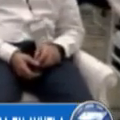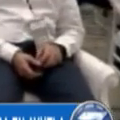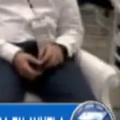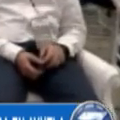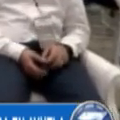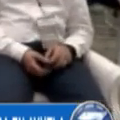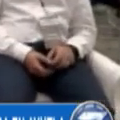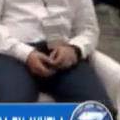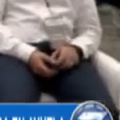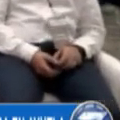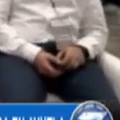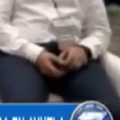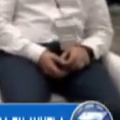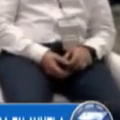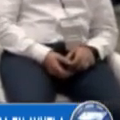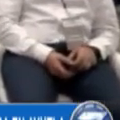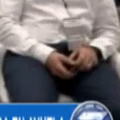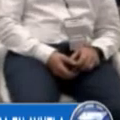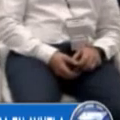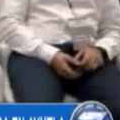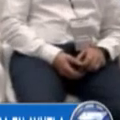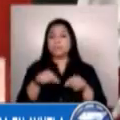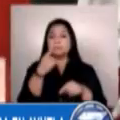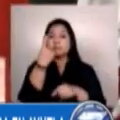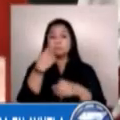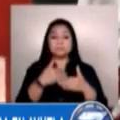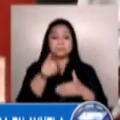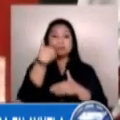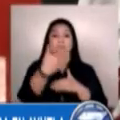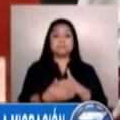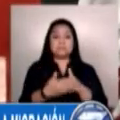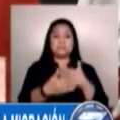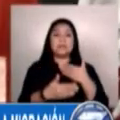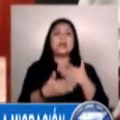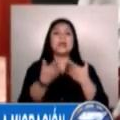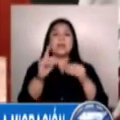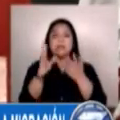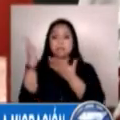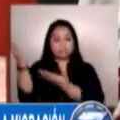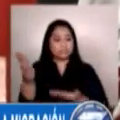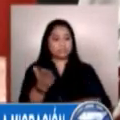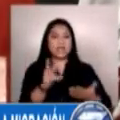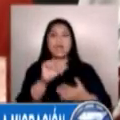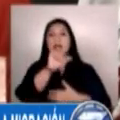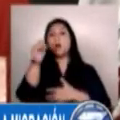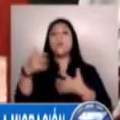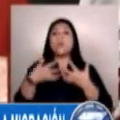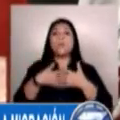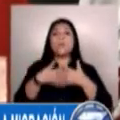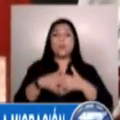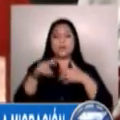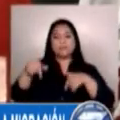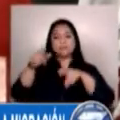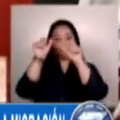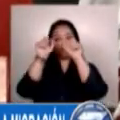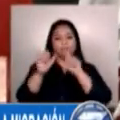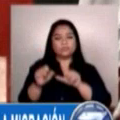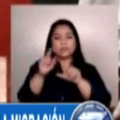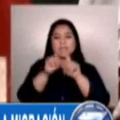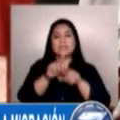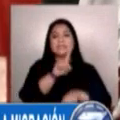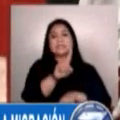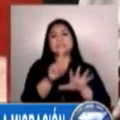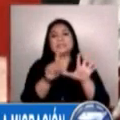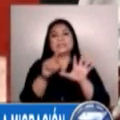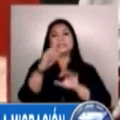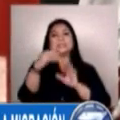año. Es también el primer paso que abrirá las puertas a otra inversión que se encuentra en análisis por 160